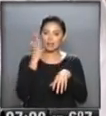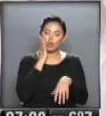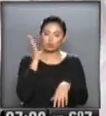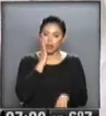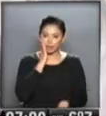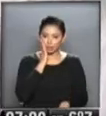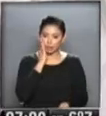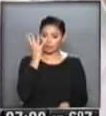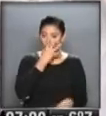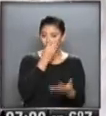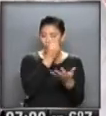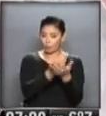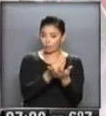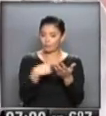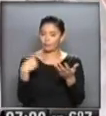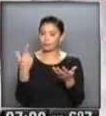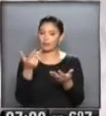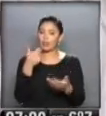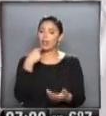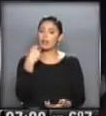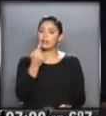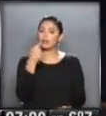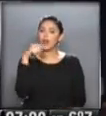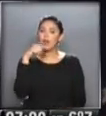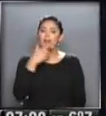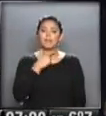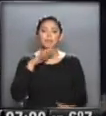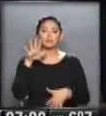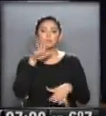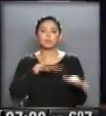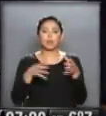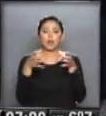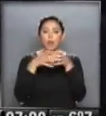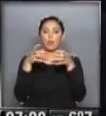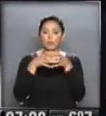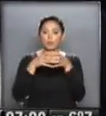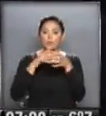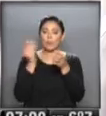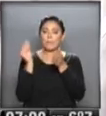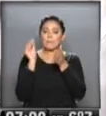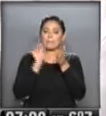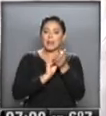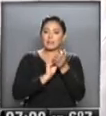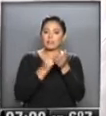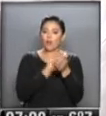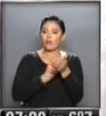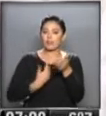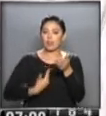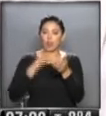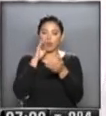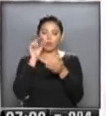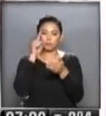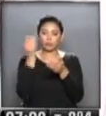central. Argüello anticipó además que se buscará coordinar un frente opositor junto con el gobernador cordobés José Manuel de la Sota,